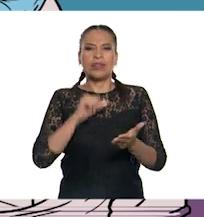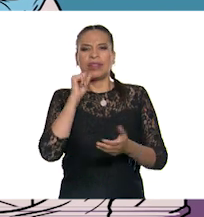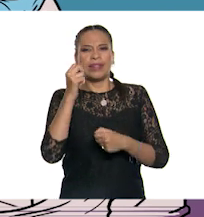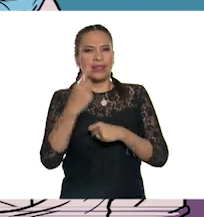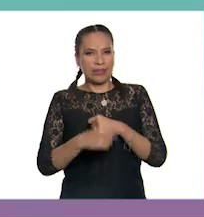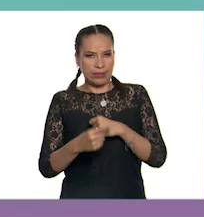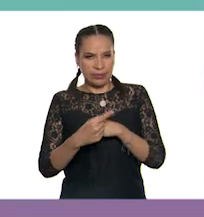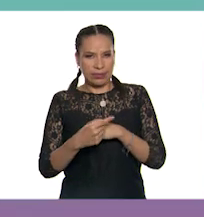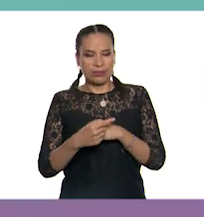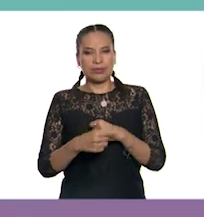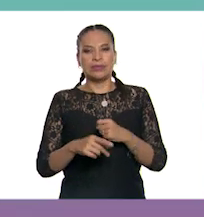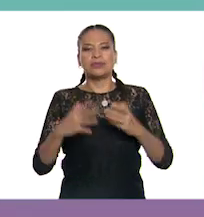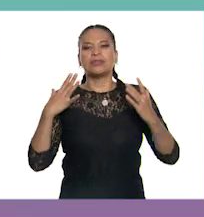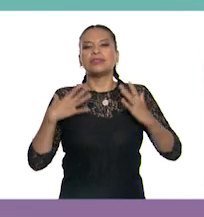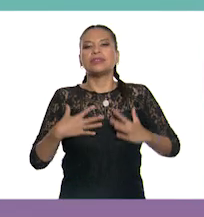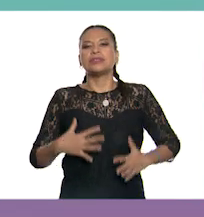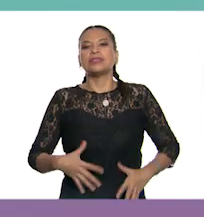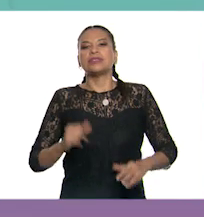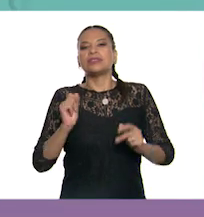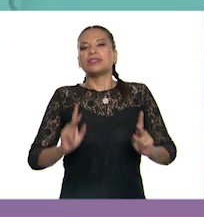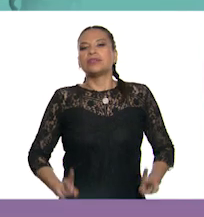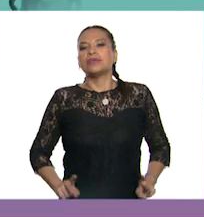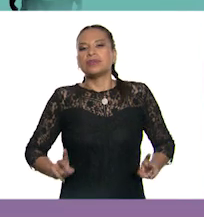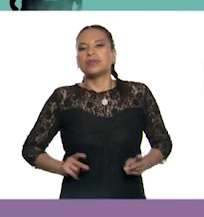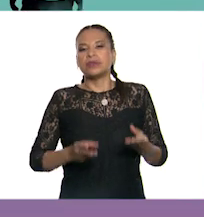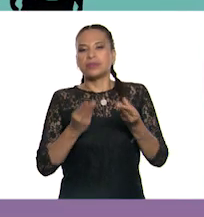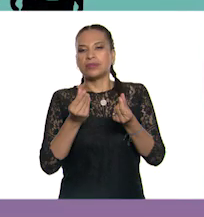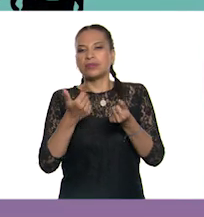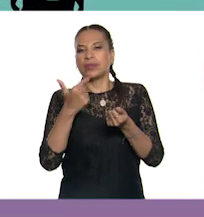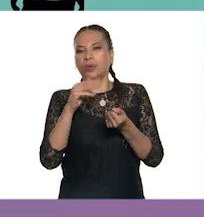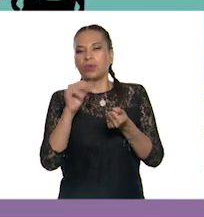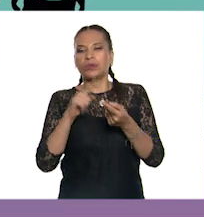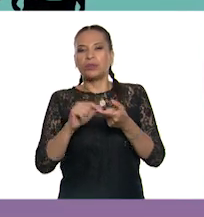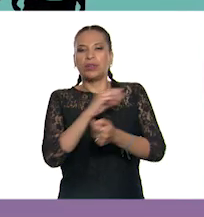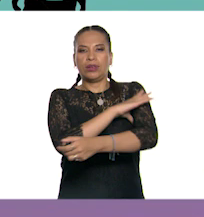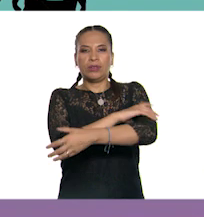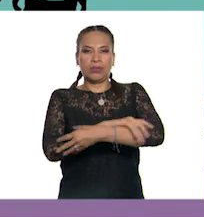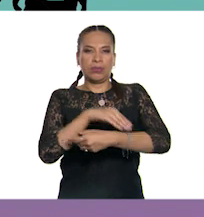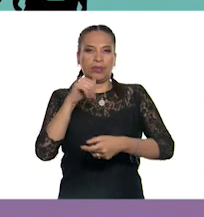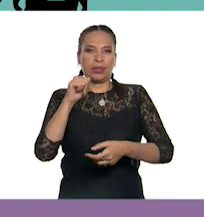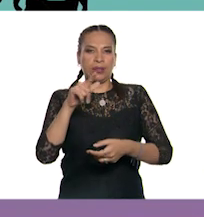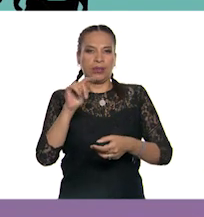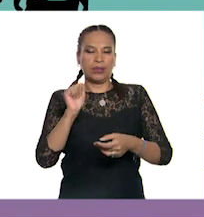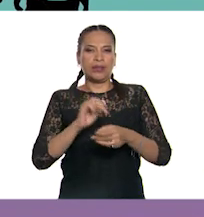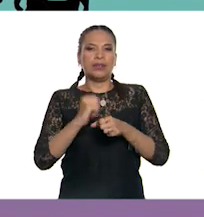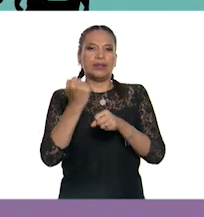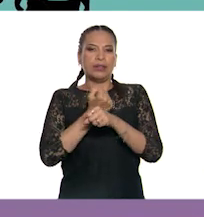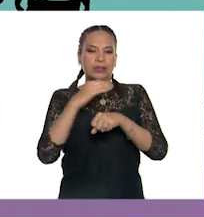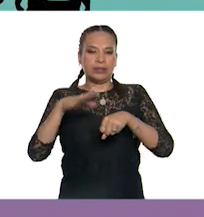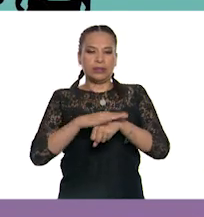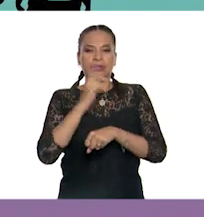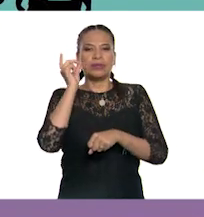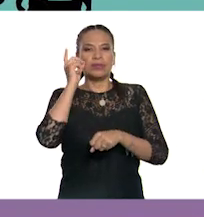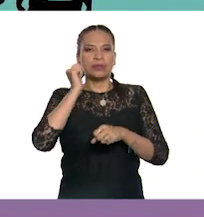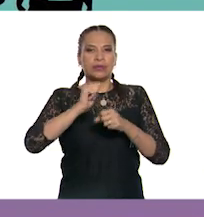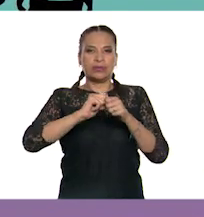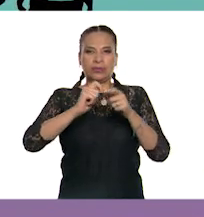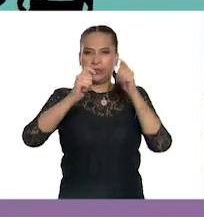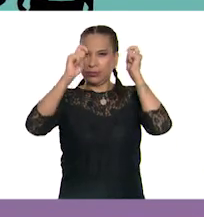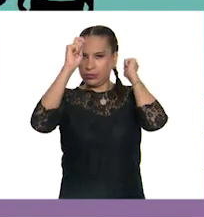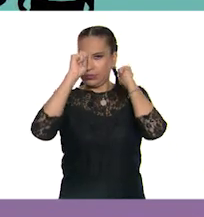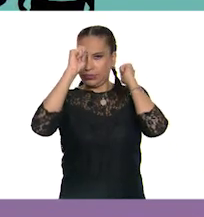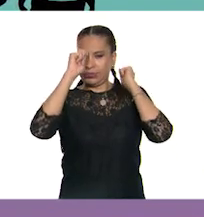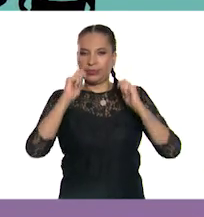afectación. Su traje lo formaban un pantalón de gamuza, una blusa de manta, unos zapatos de baqueta y un sombrero ancho de